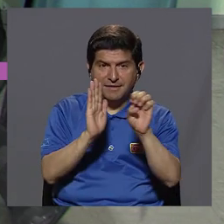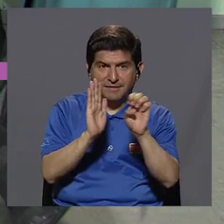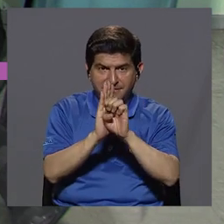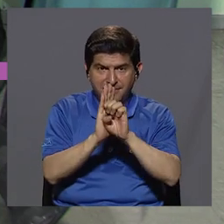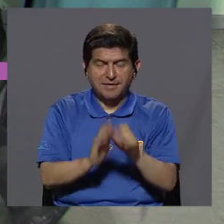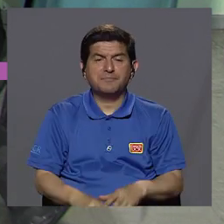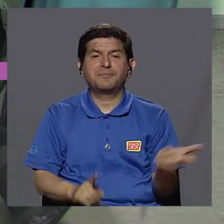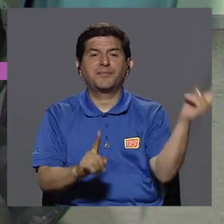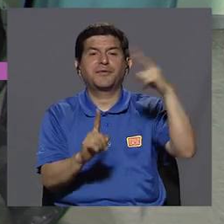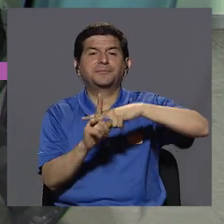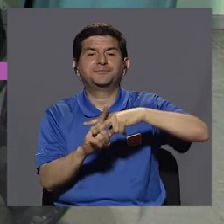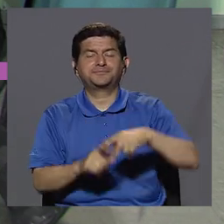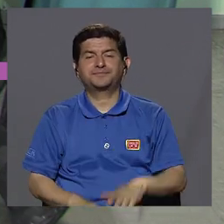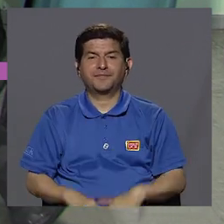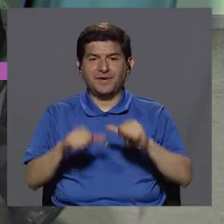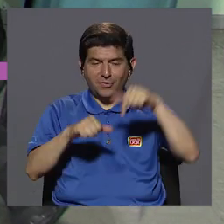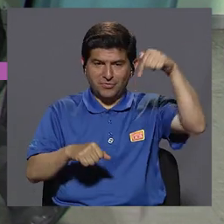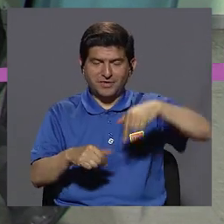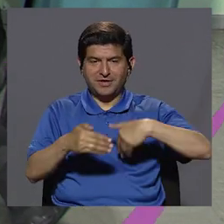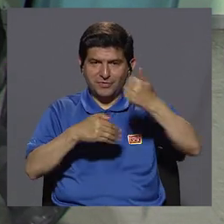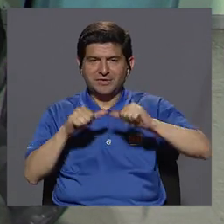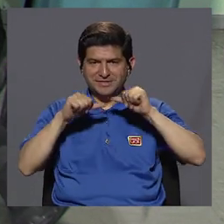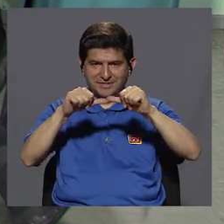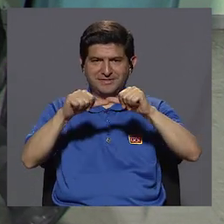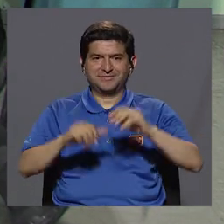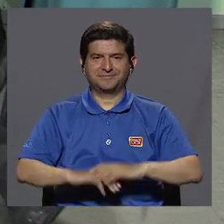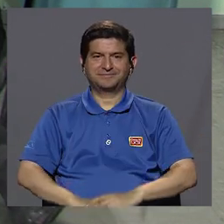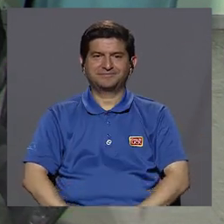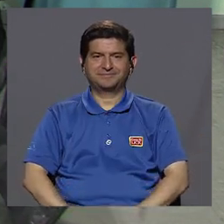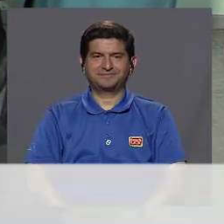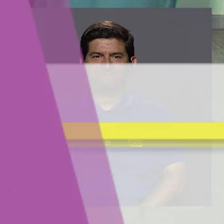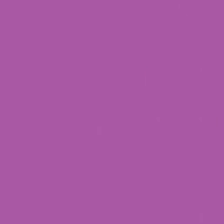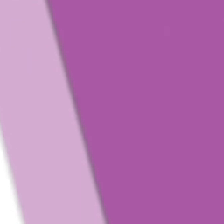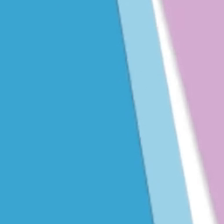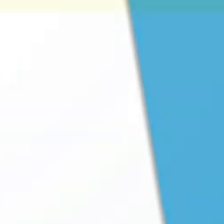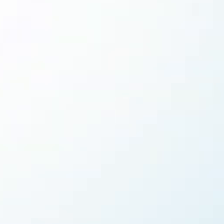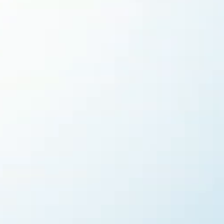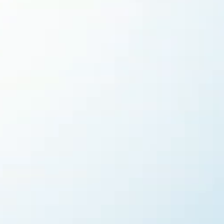ejemplo de cómo se aplica y crece con nosotros y ya ahorita regresamos